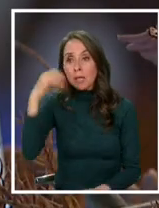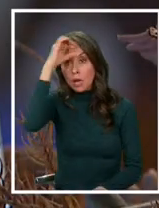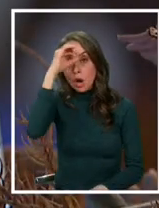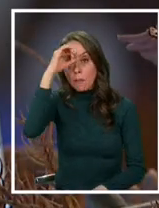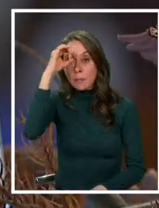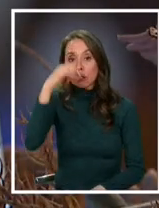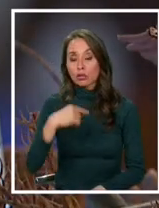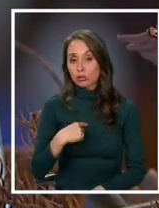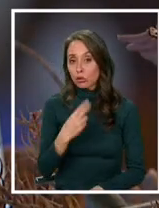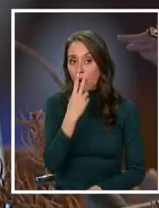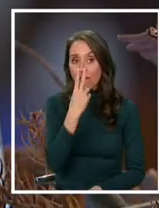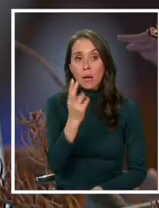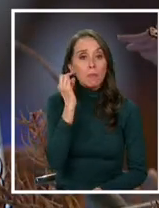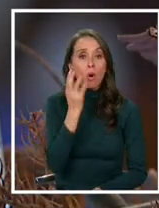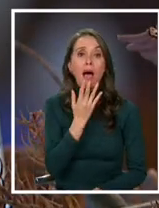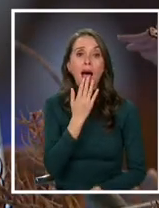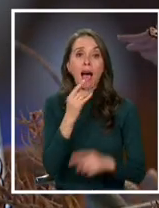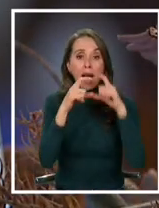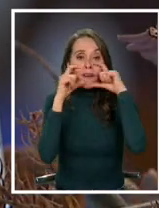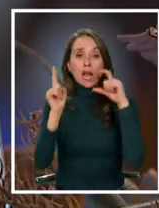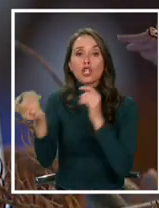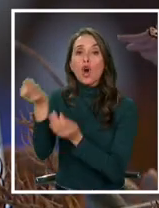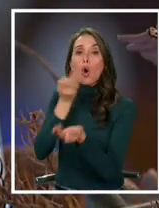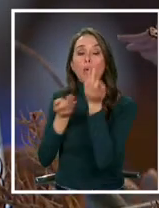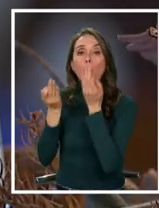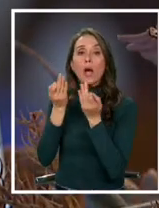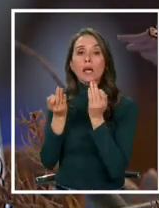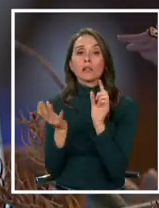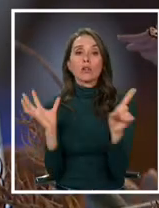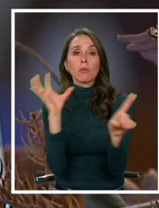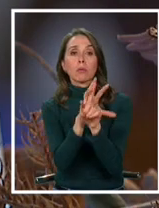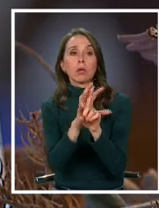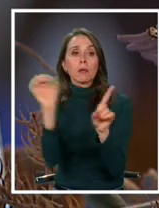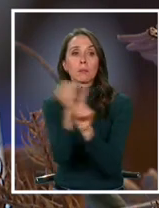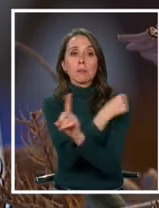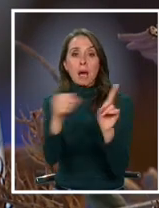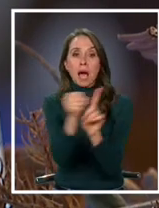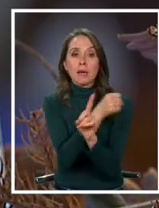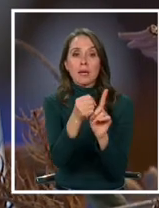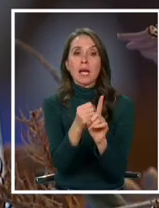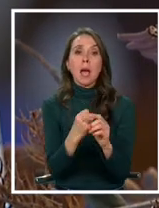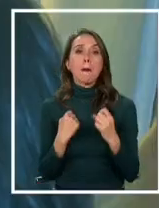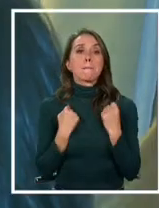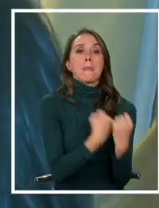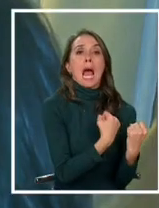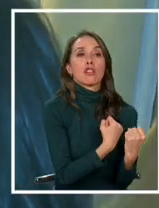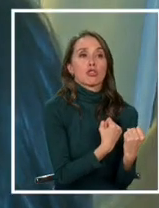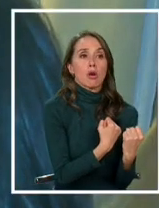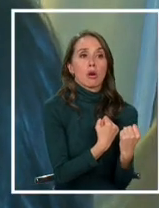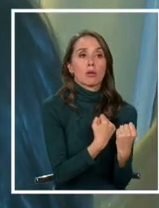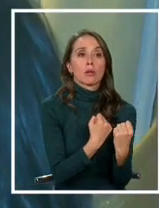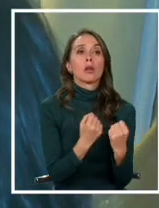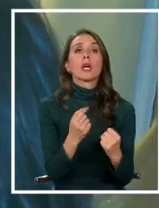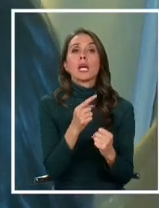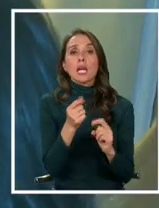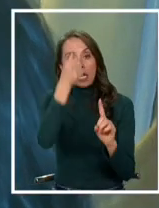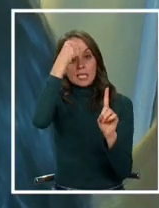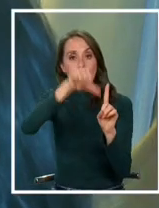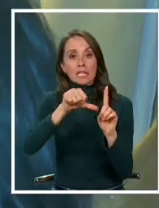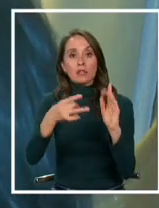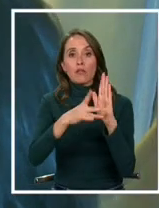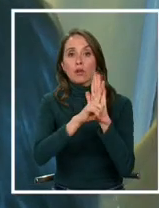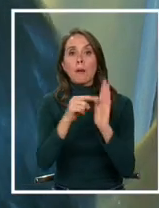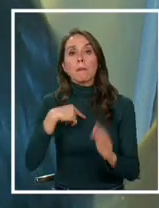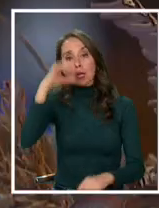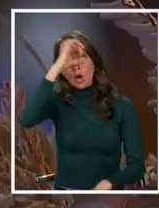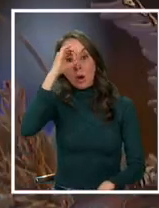y lo que yo vi O sea a mí no me cuentan cuentos era un linchamiento y era un matonaje una premio ilegítimo que a